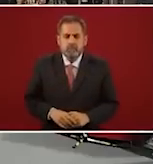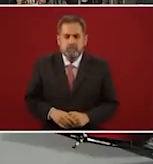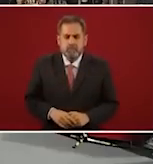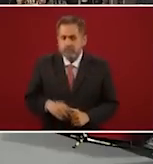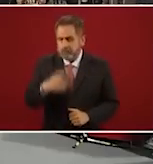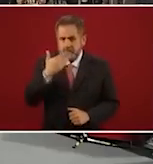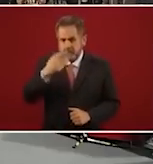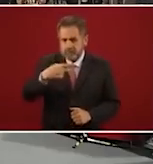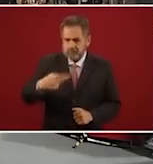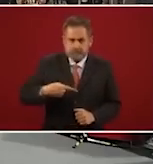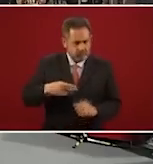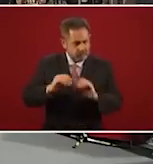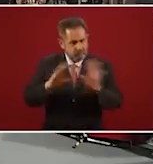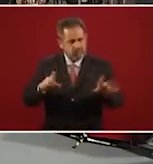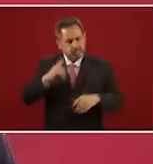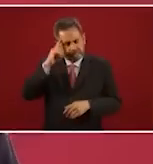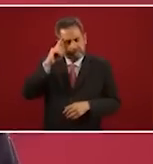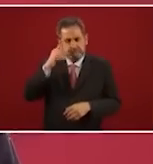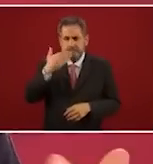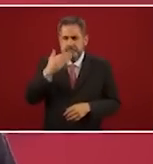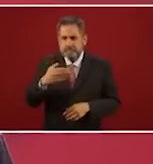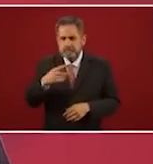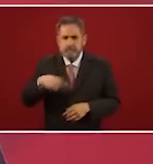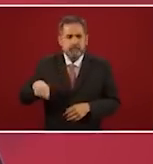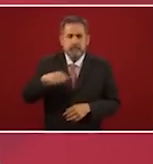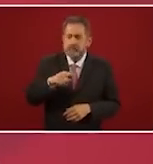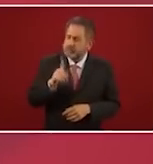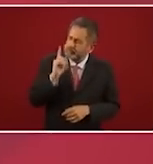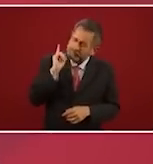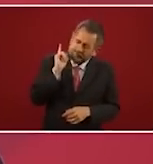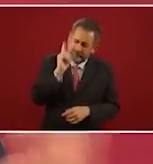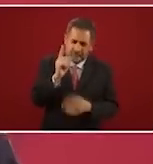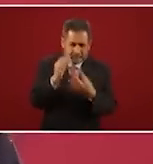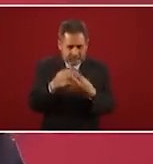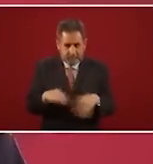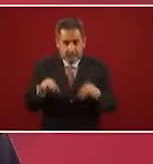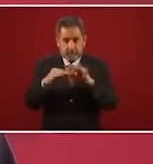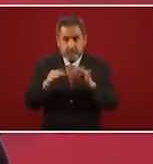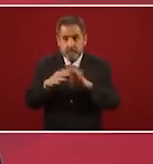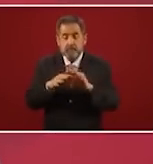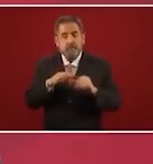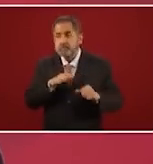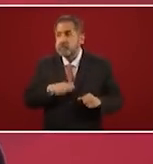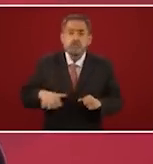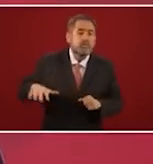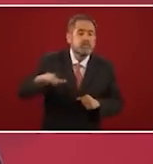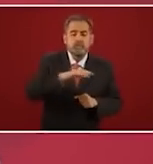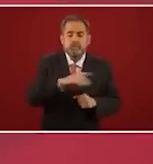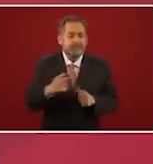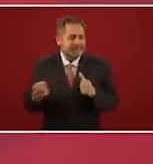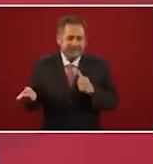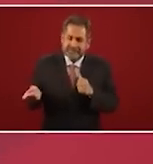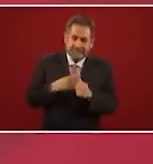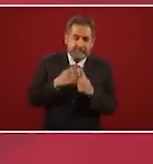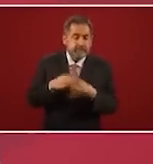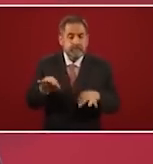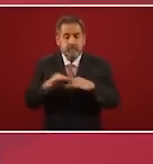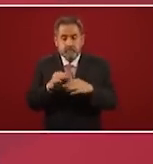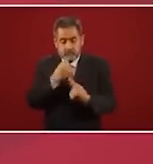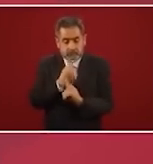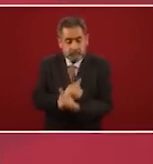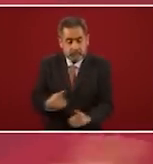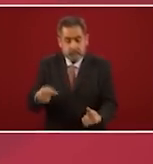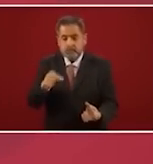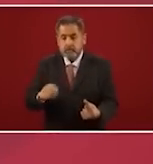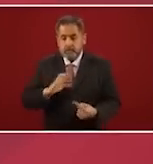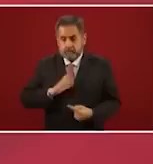Clarísimo, y es una excelente pregunta. A todos nos interesa, espero que en toda la sociedad, que los niños que sufren